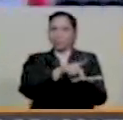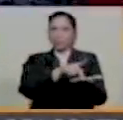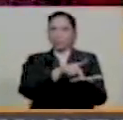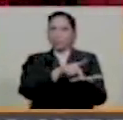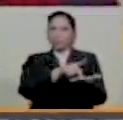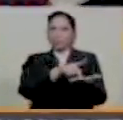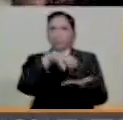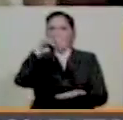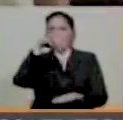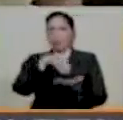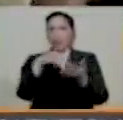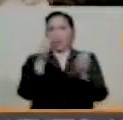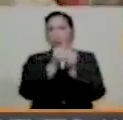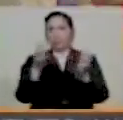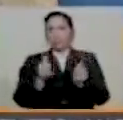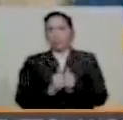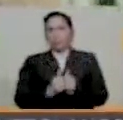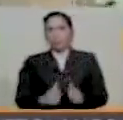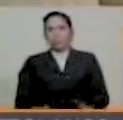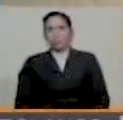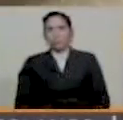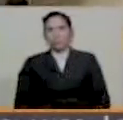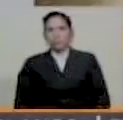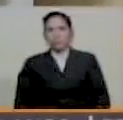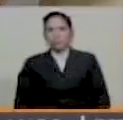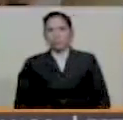estado Anzoátegui.